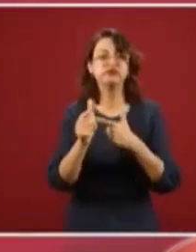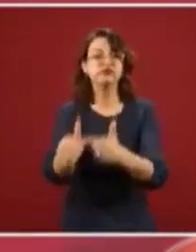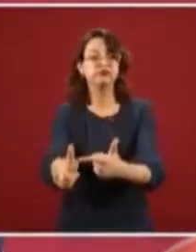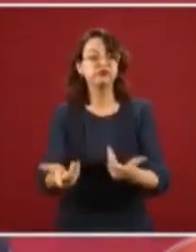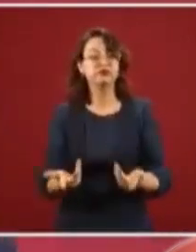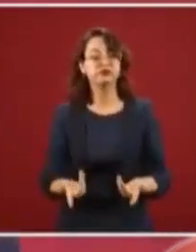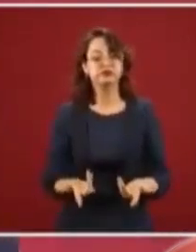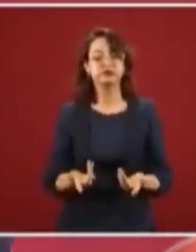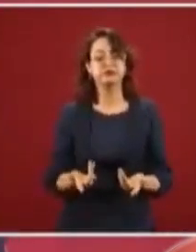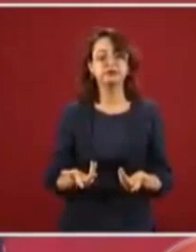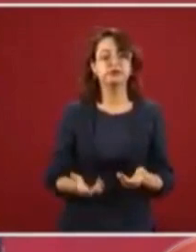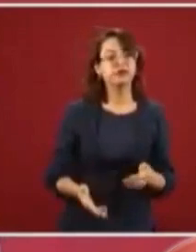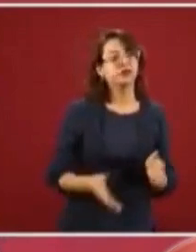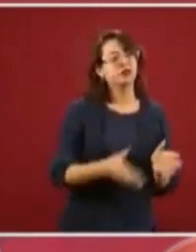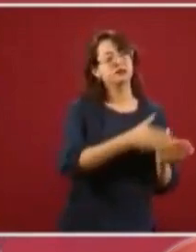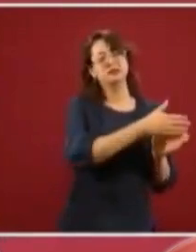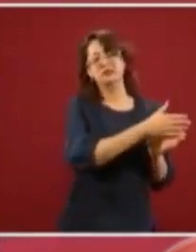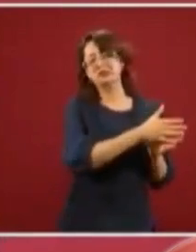Es hasta ahora